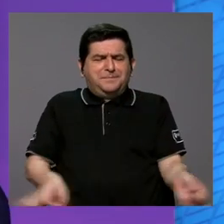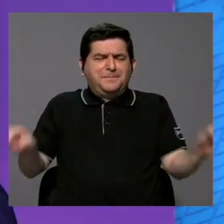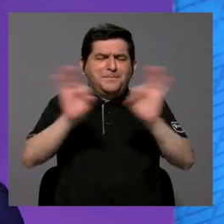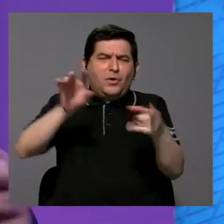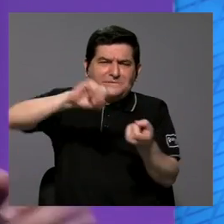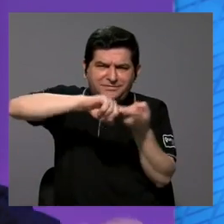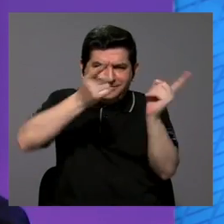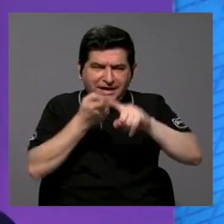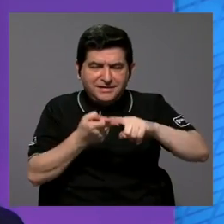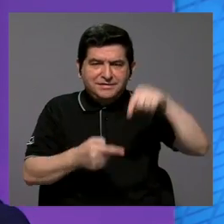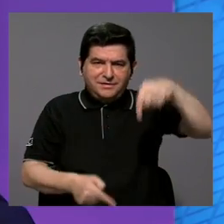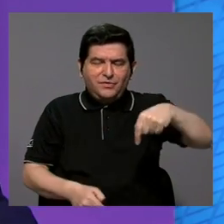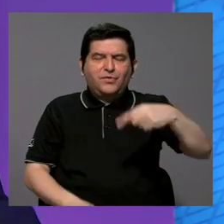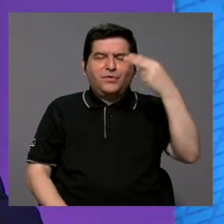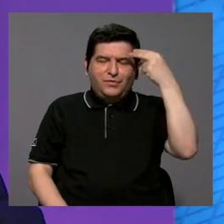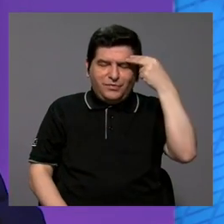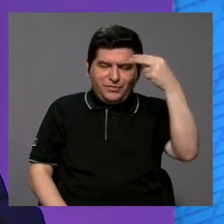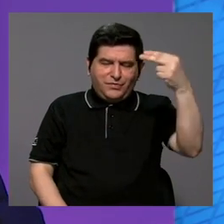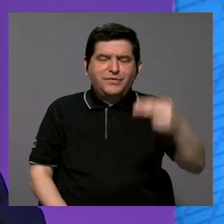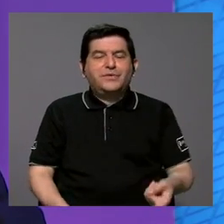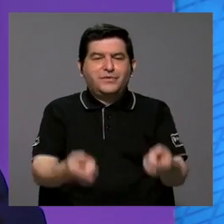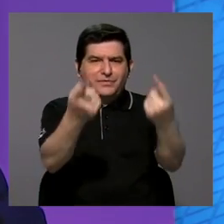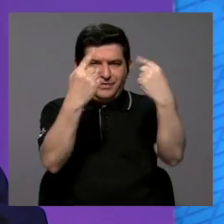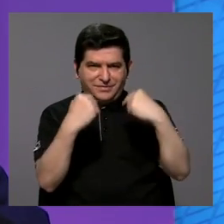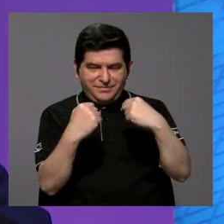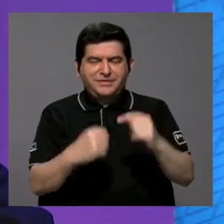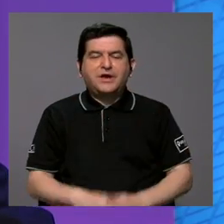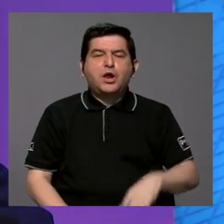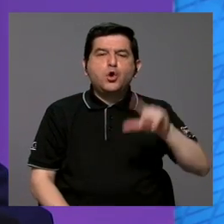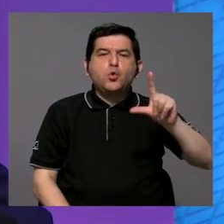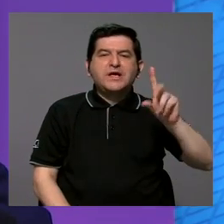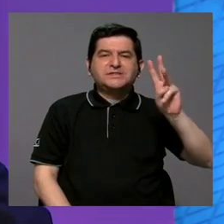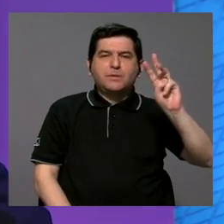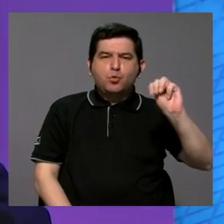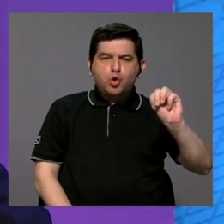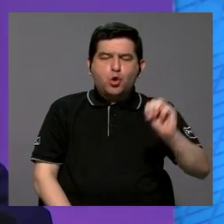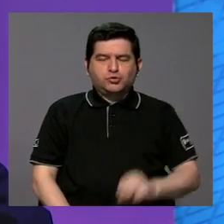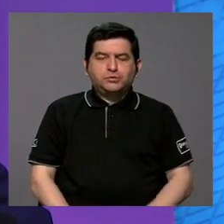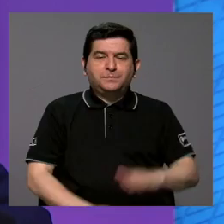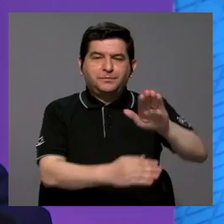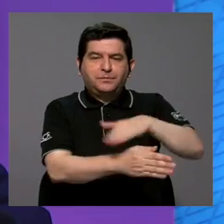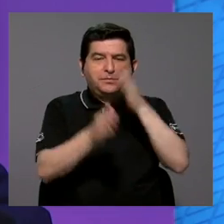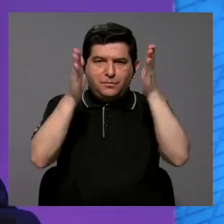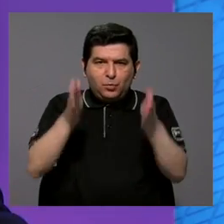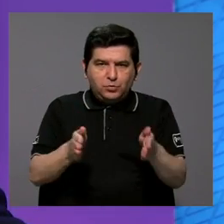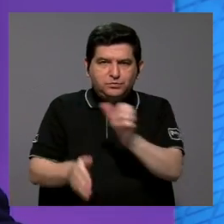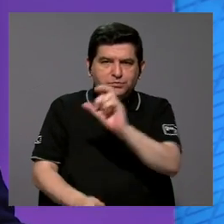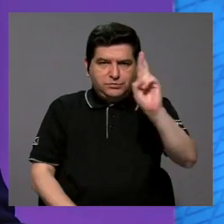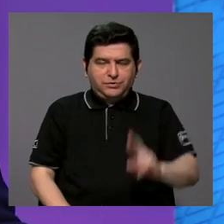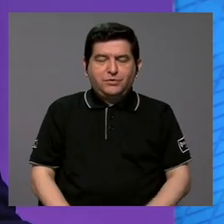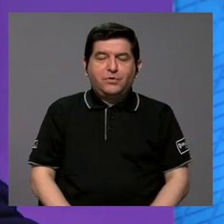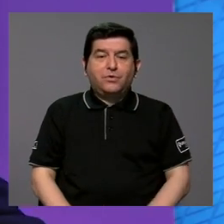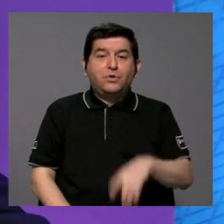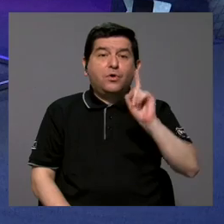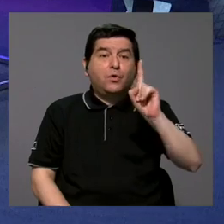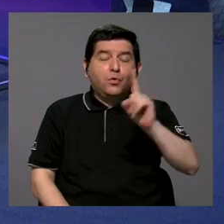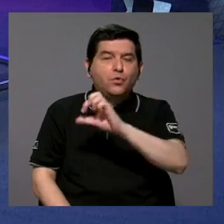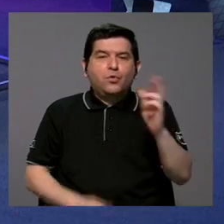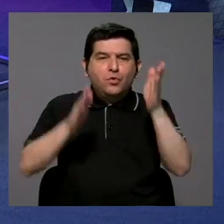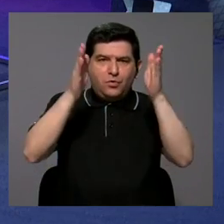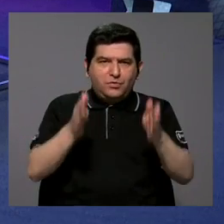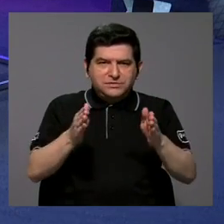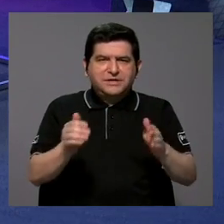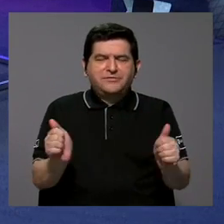para mí hoy es un placer tener en el estudio a Luis Muñoz, un músico costarricense, un costarricense de